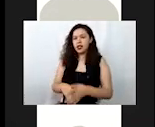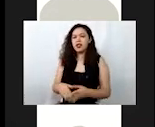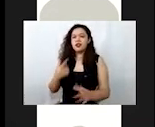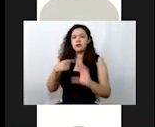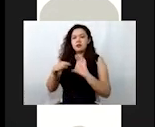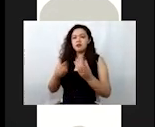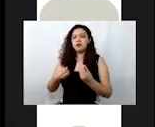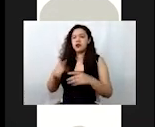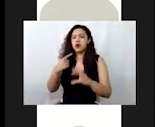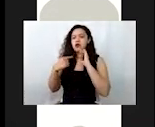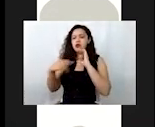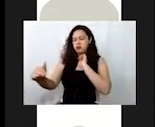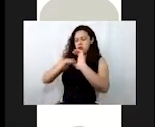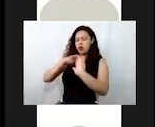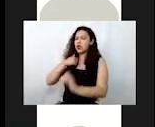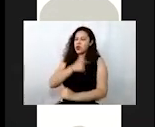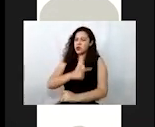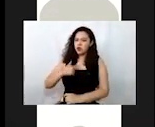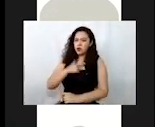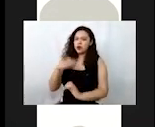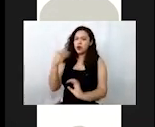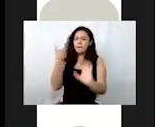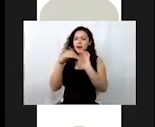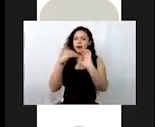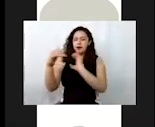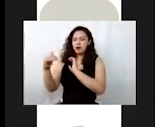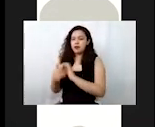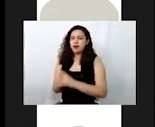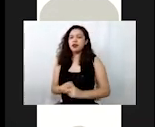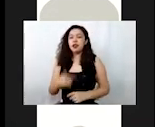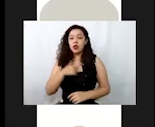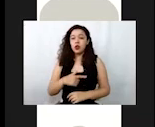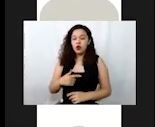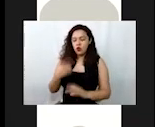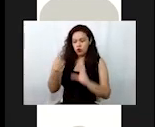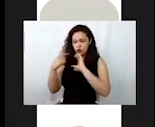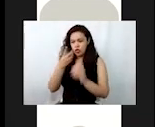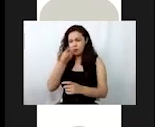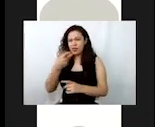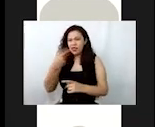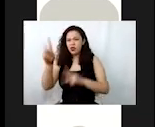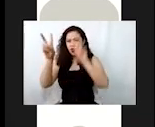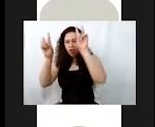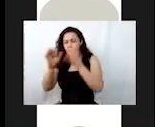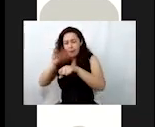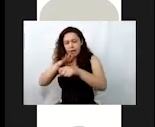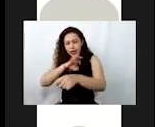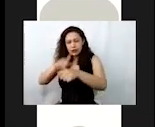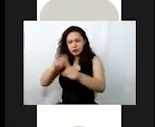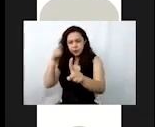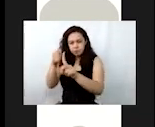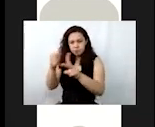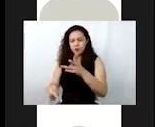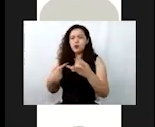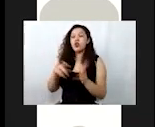un correíto y con mucho gusto les envío, y si me escriben un correo diciéndome también la temática específica, les puedo compartir